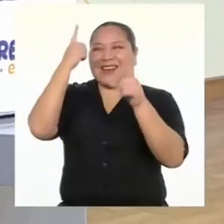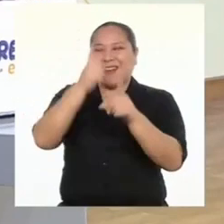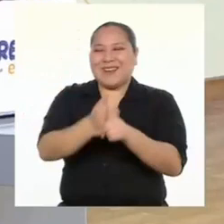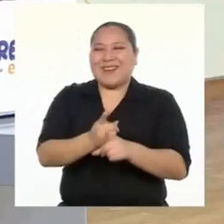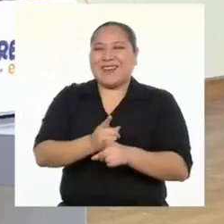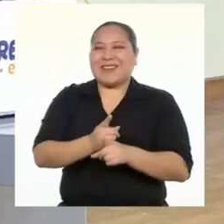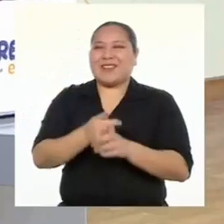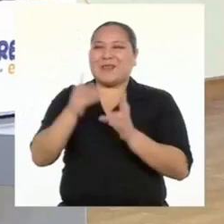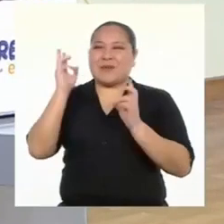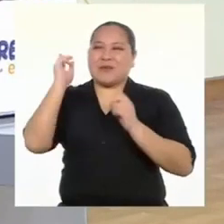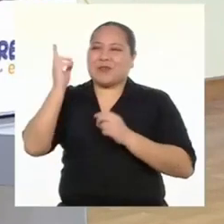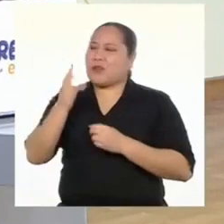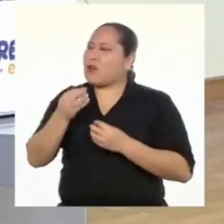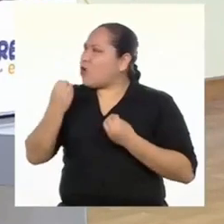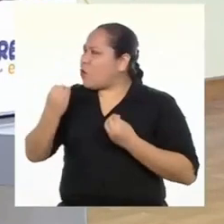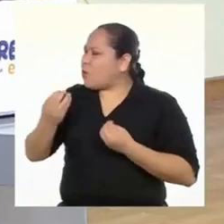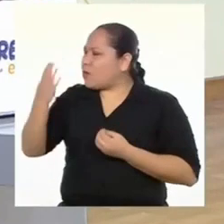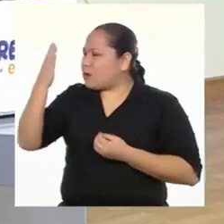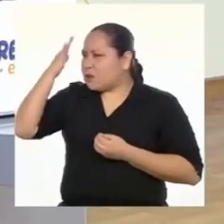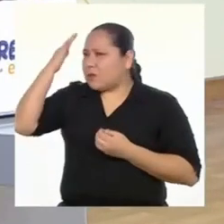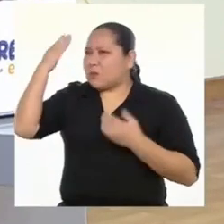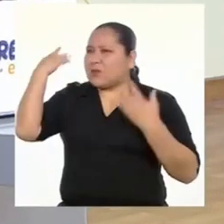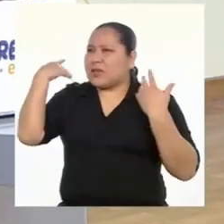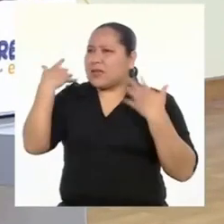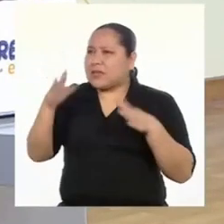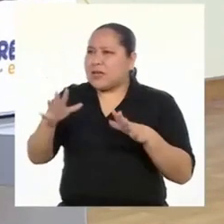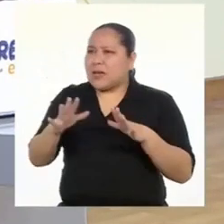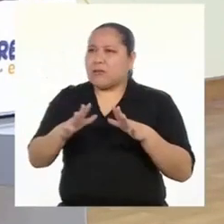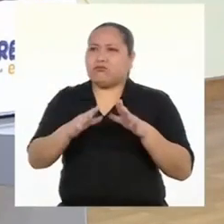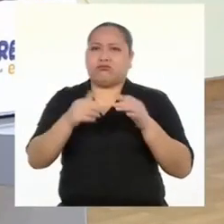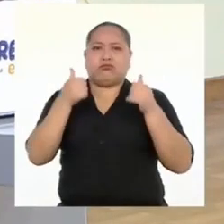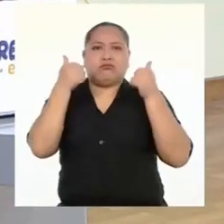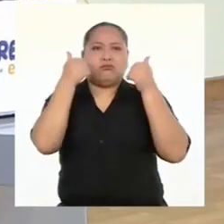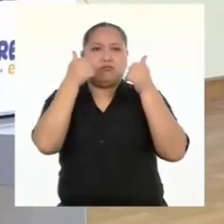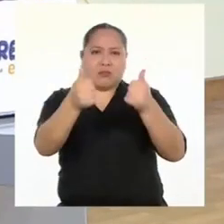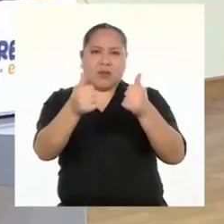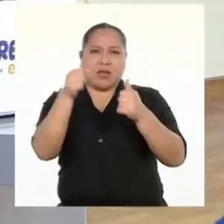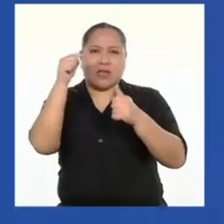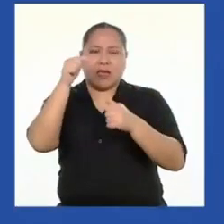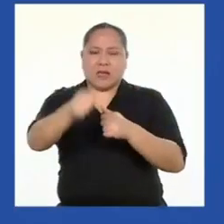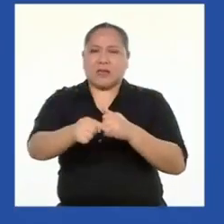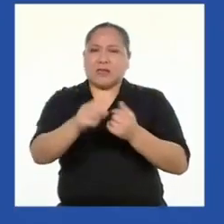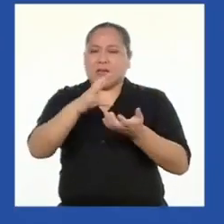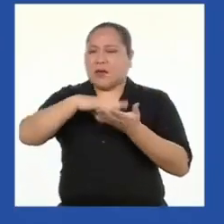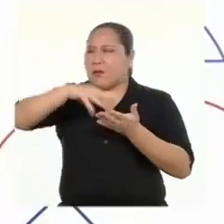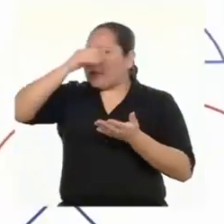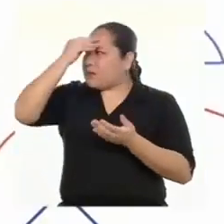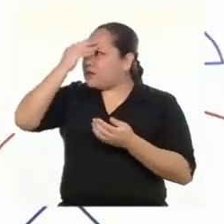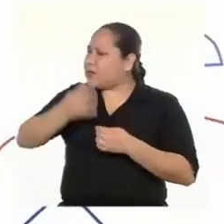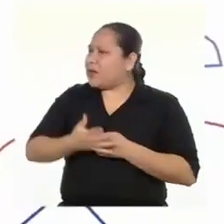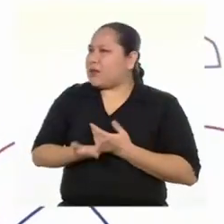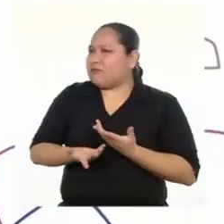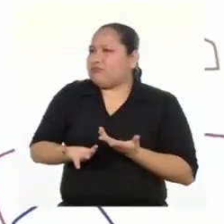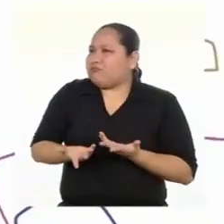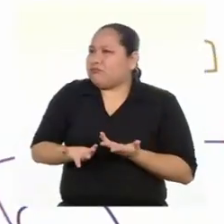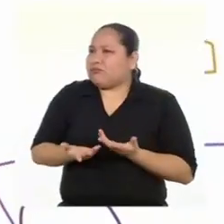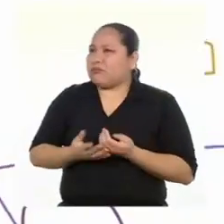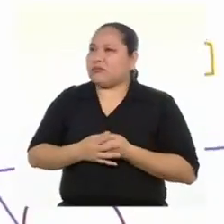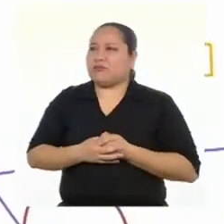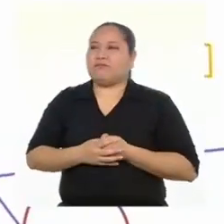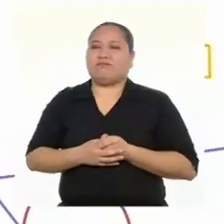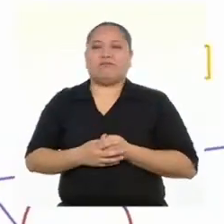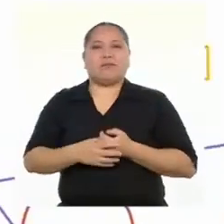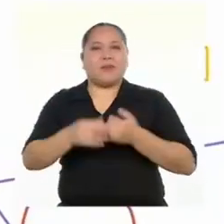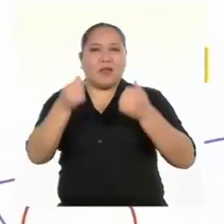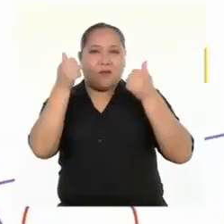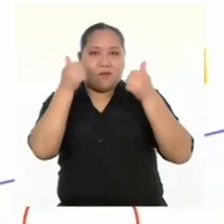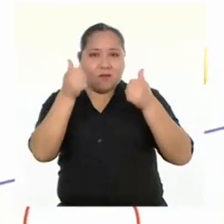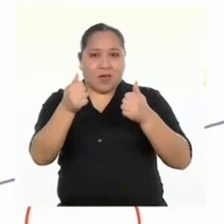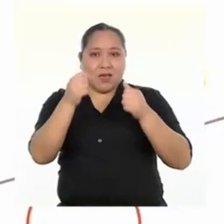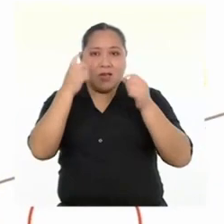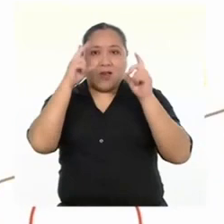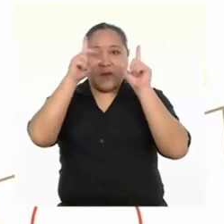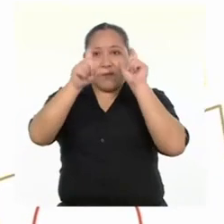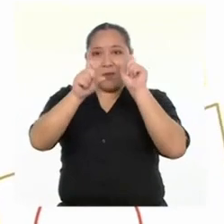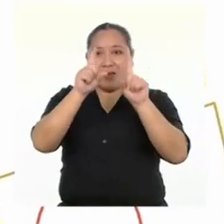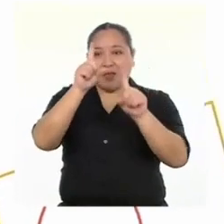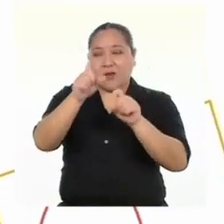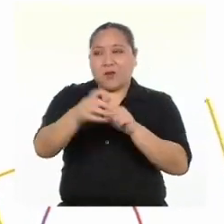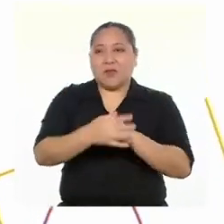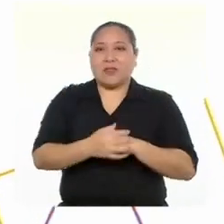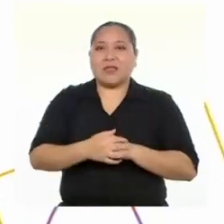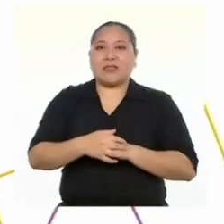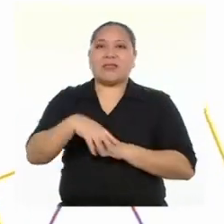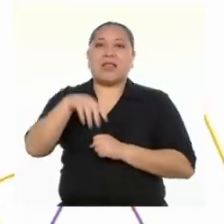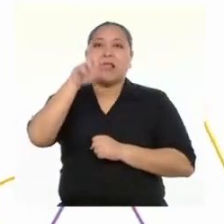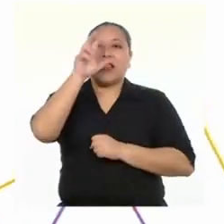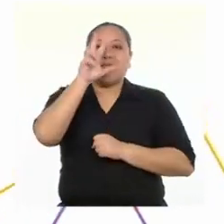profesora. ¿Y cómo sabremos que hemos cumplido con el aprendizaje del día de hoy? Qué bueno que lo preguntas, Yanira.